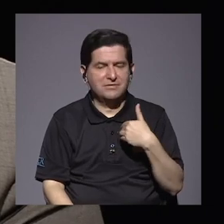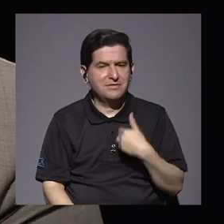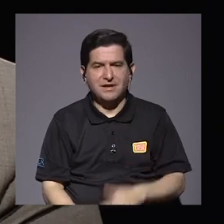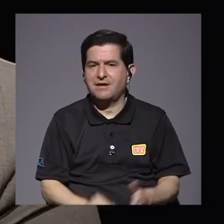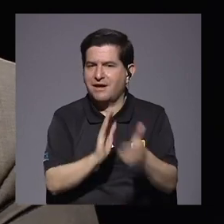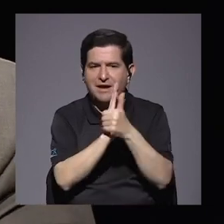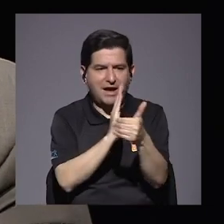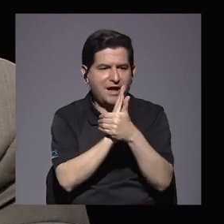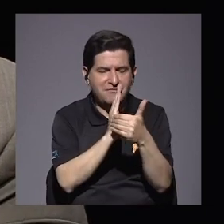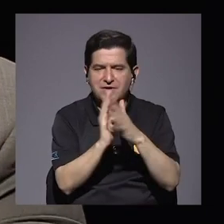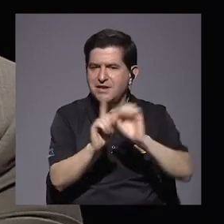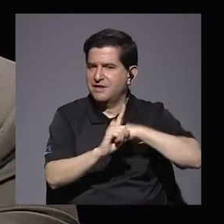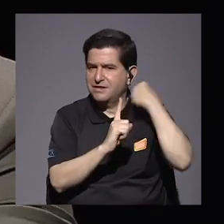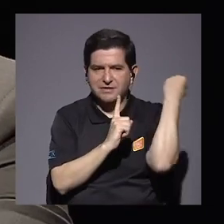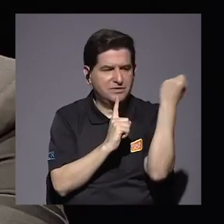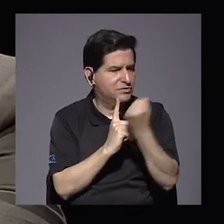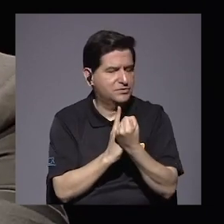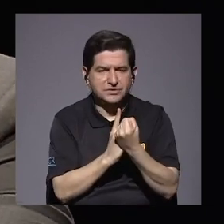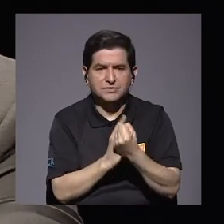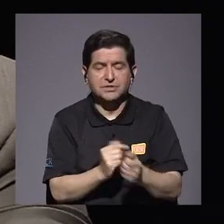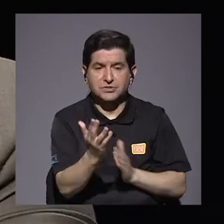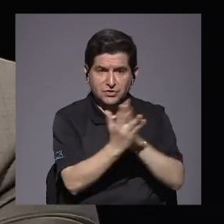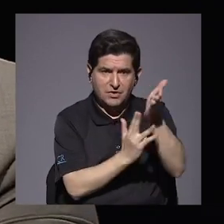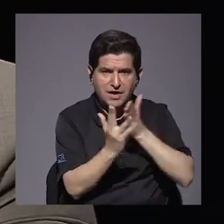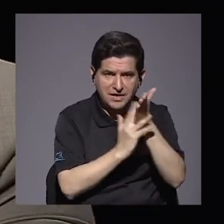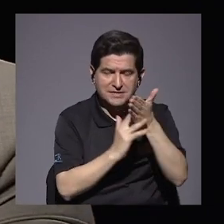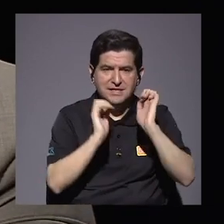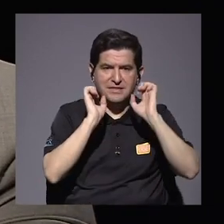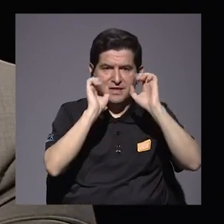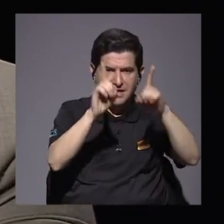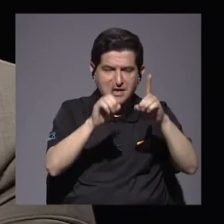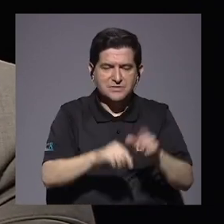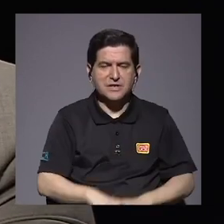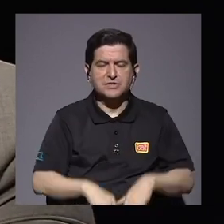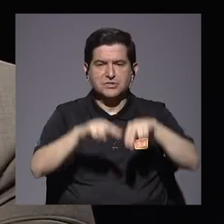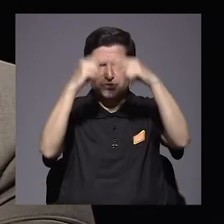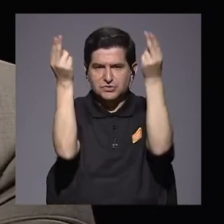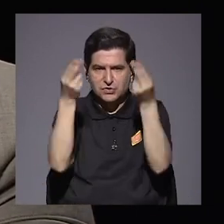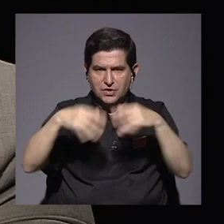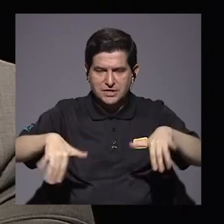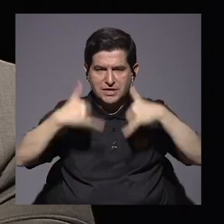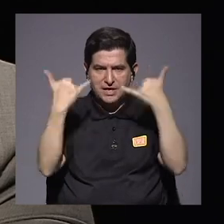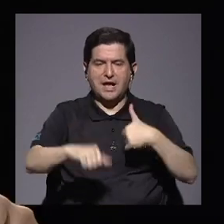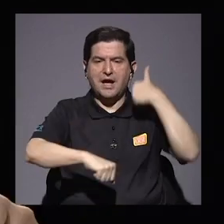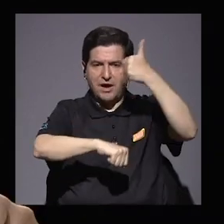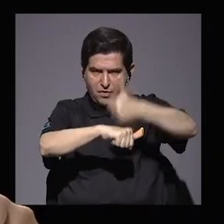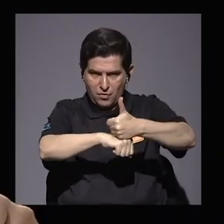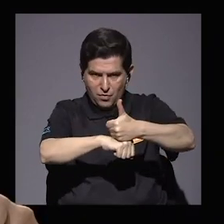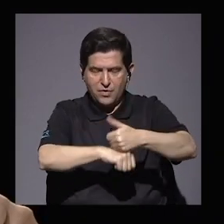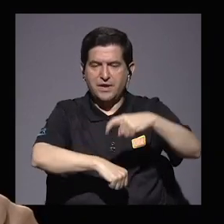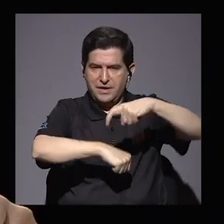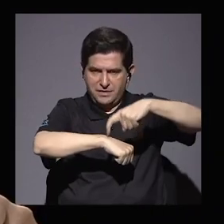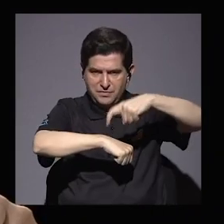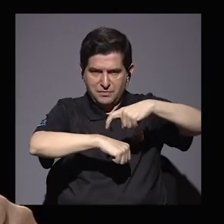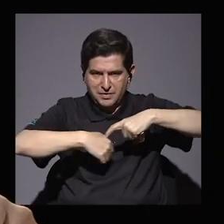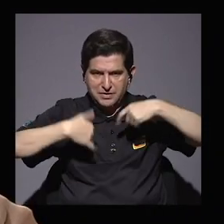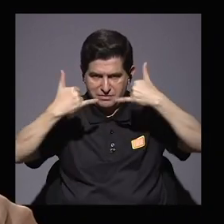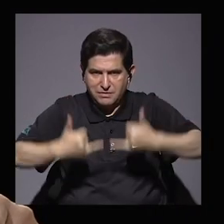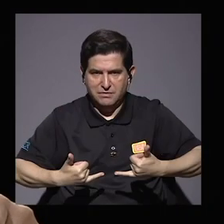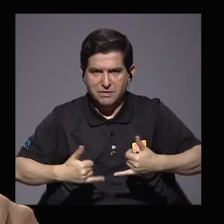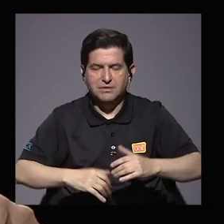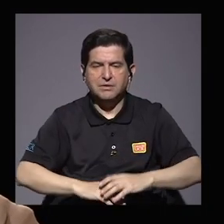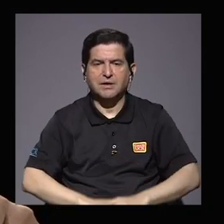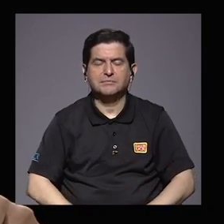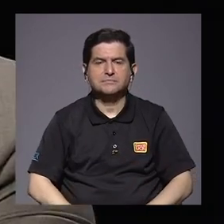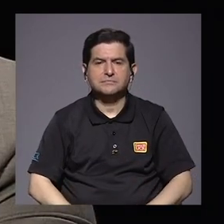las capacidades y las condiciones para acceder a la educación virtual que estamos planteando o que estamos llevando a cabo en este